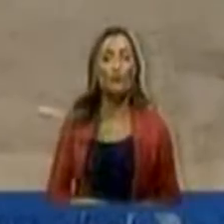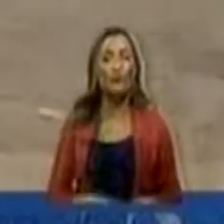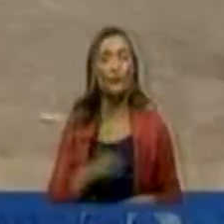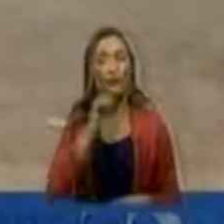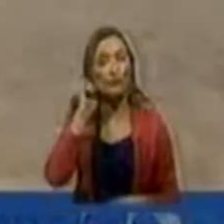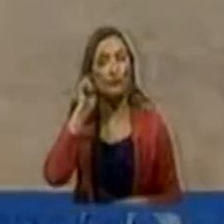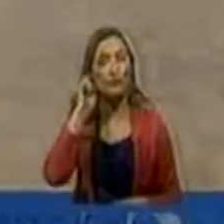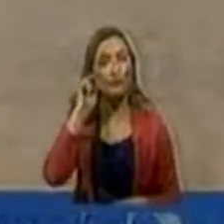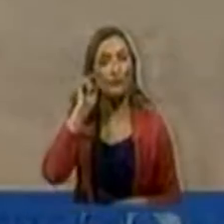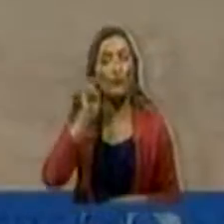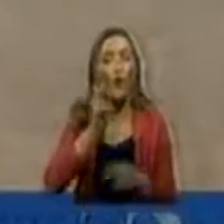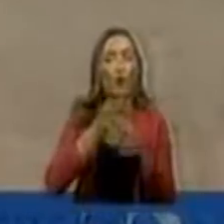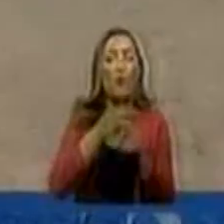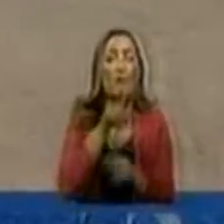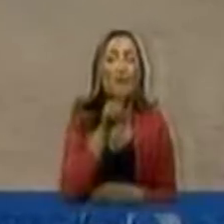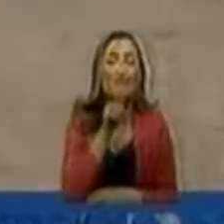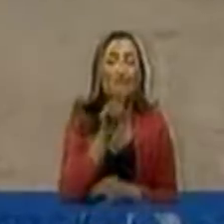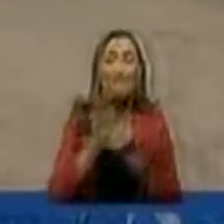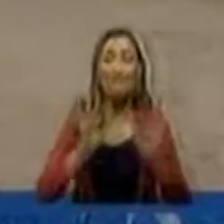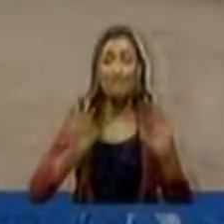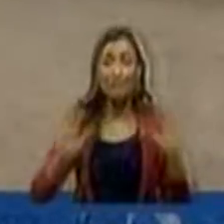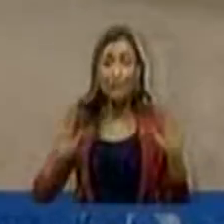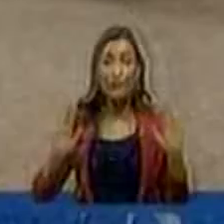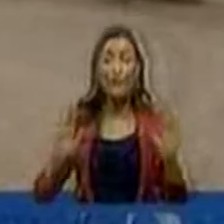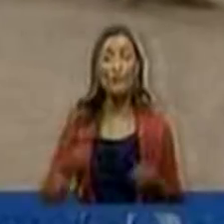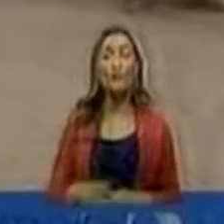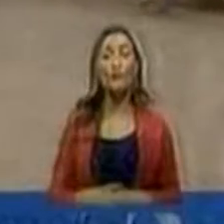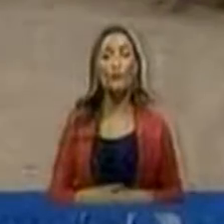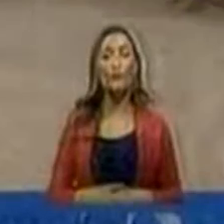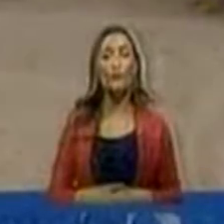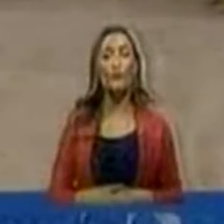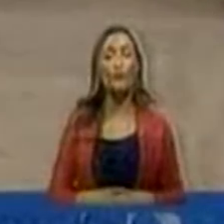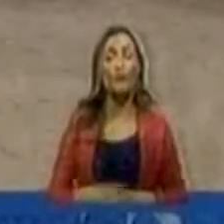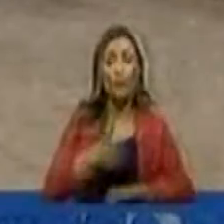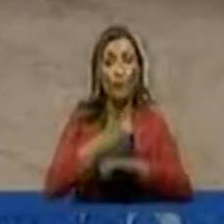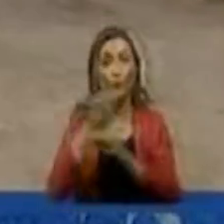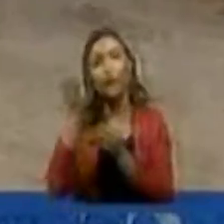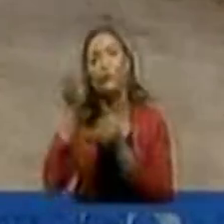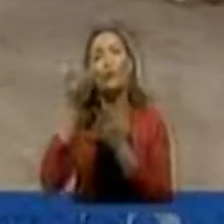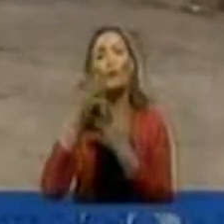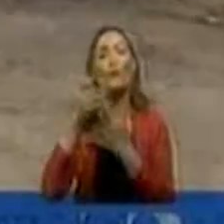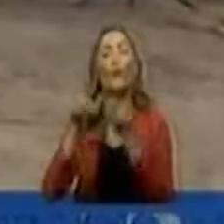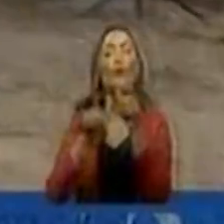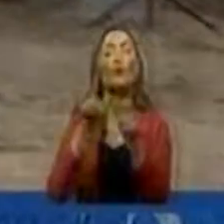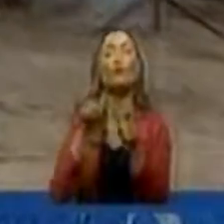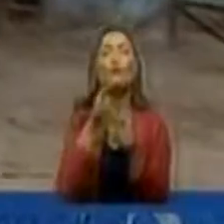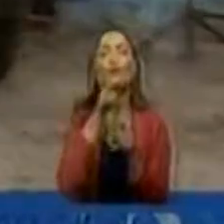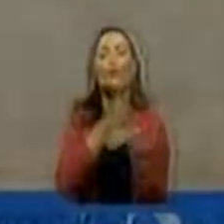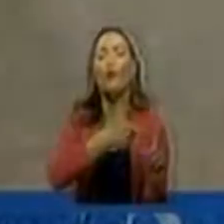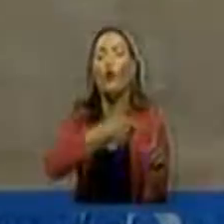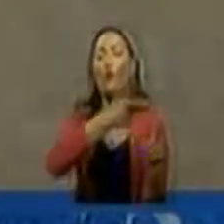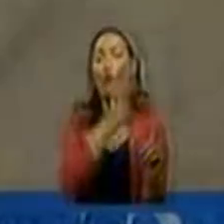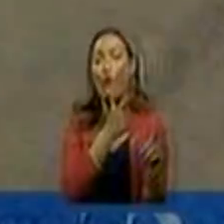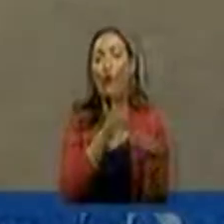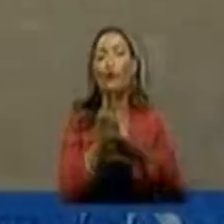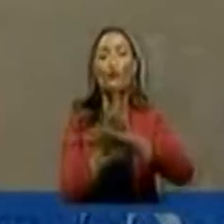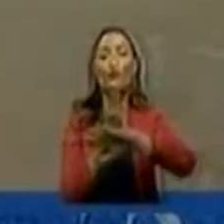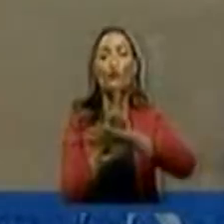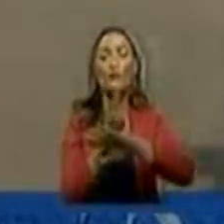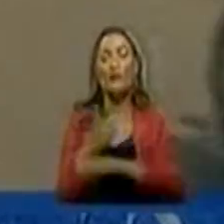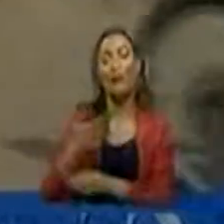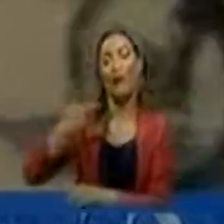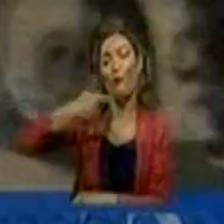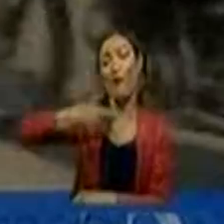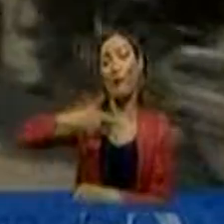No hay nombres ni apellidos. Lo cierto es que las autoridades han indicado que estos reos fueron asesinados con la utilización de